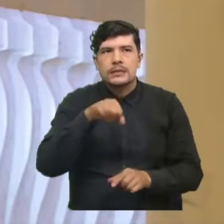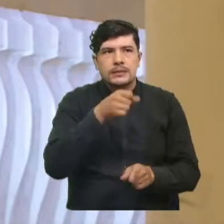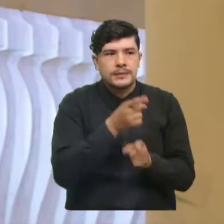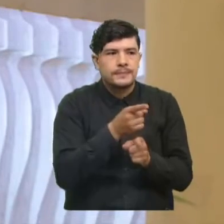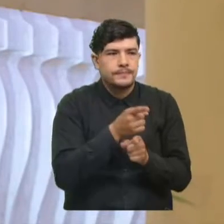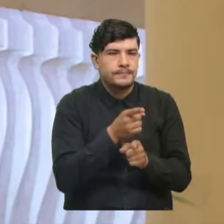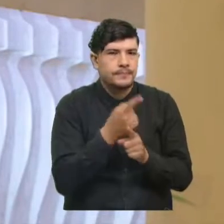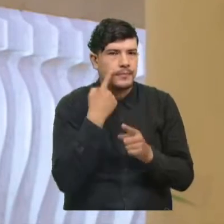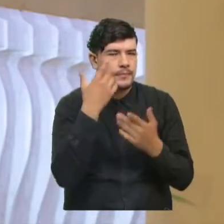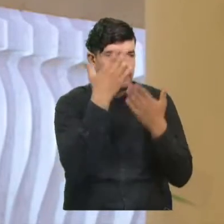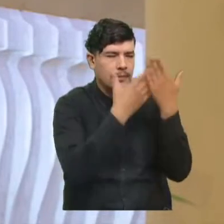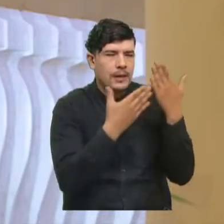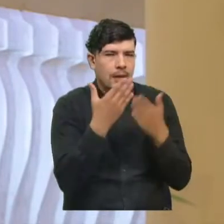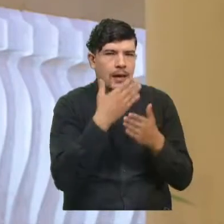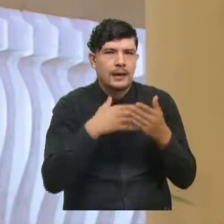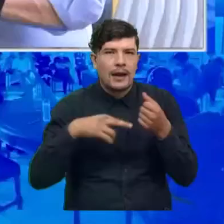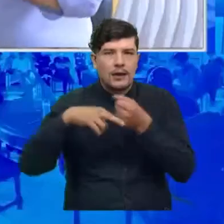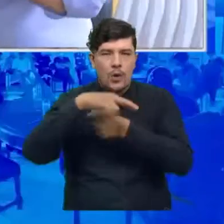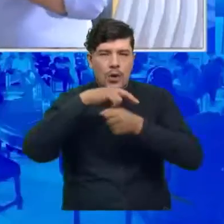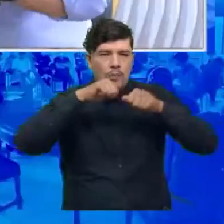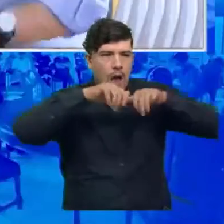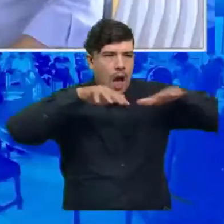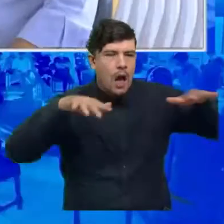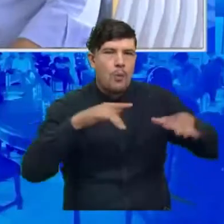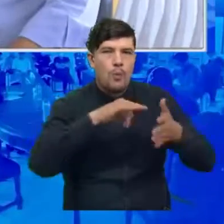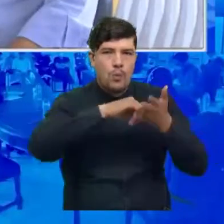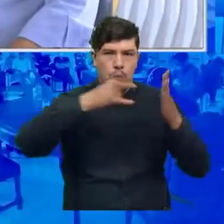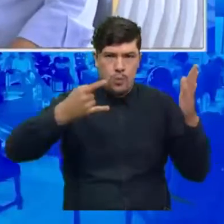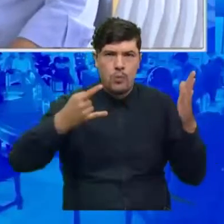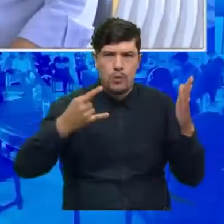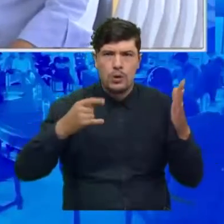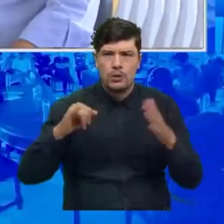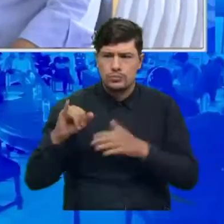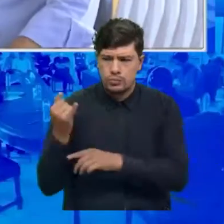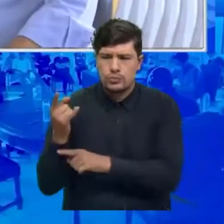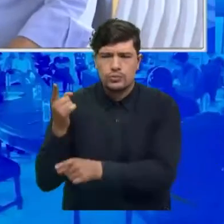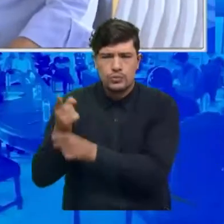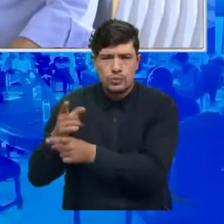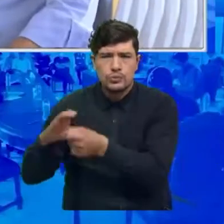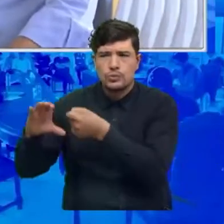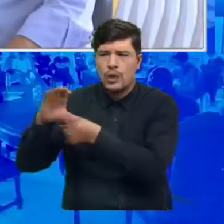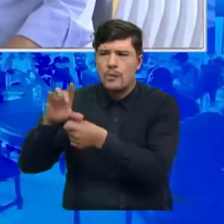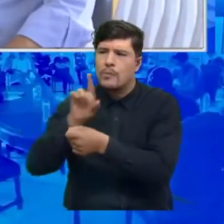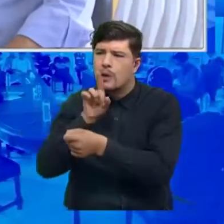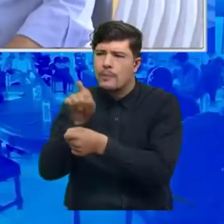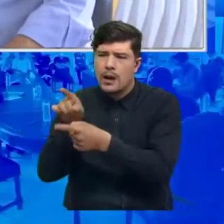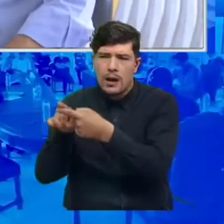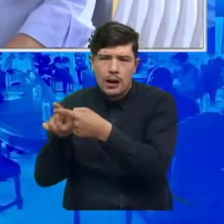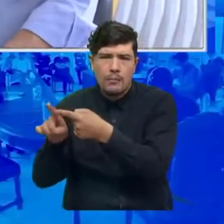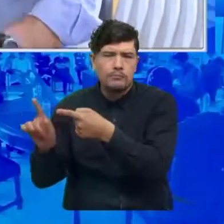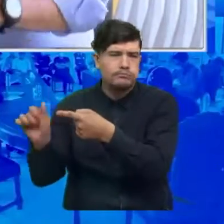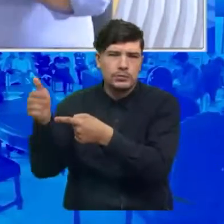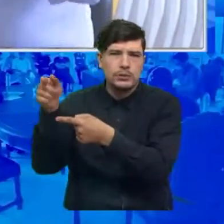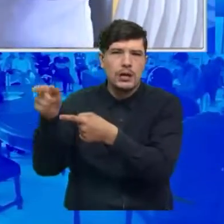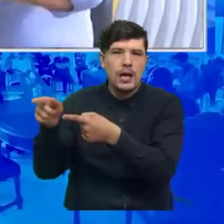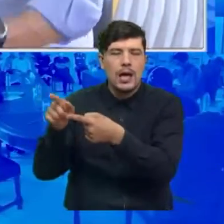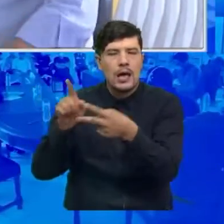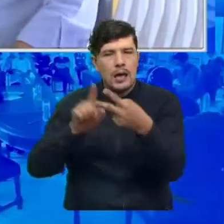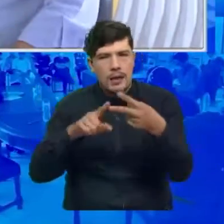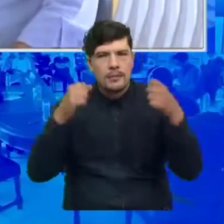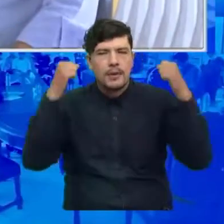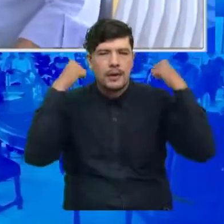diferentes universidades las unidades tecnológicas no solo aquí el fortalecimiento en bucaramanga en pie cuesta como usted lo mencionaba también